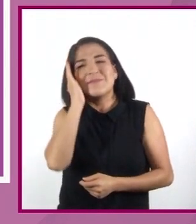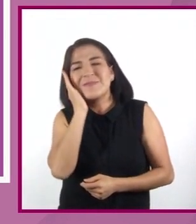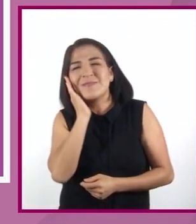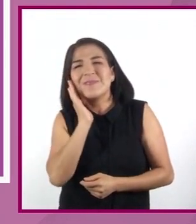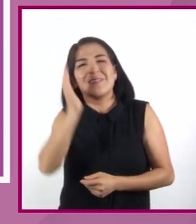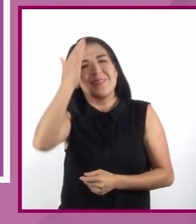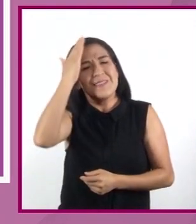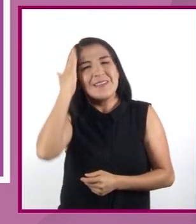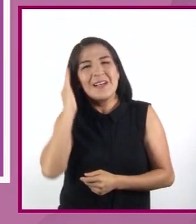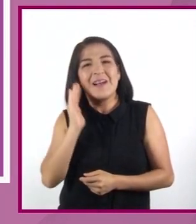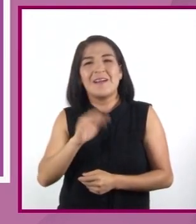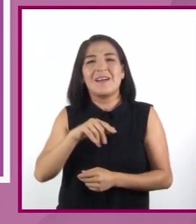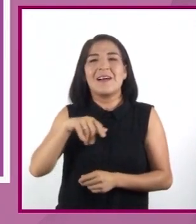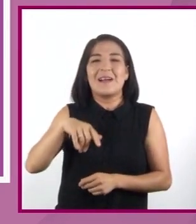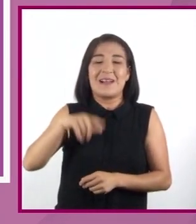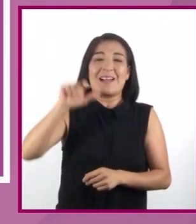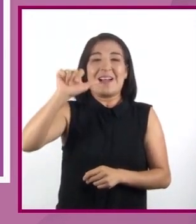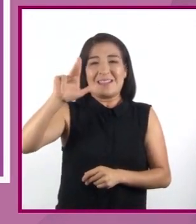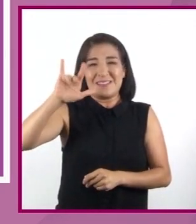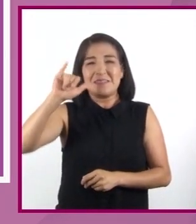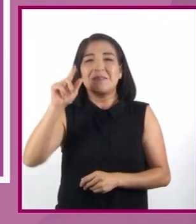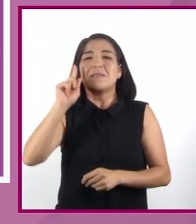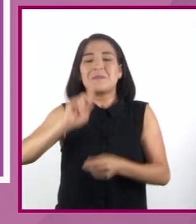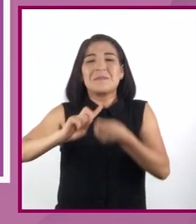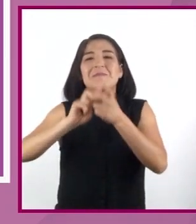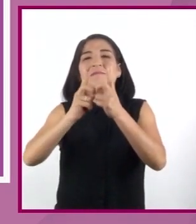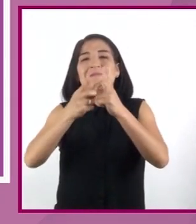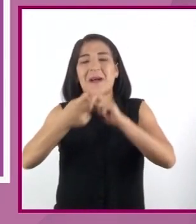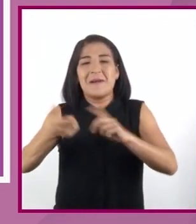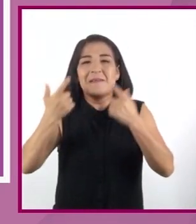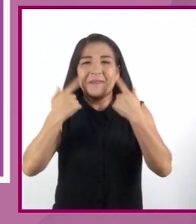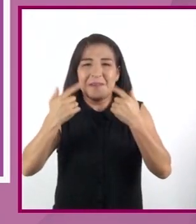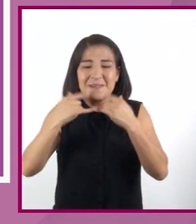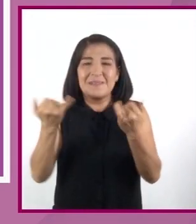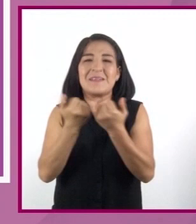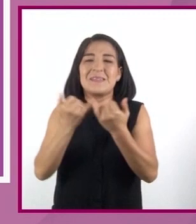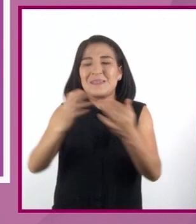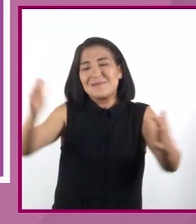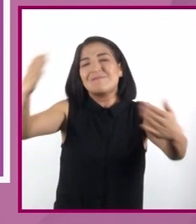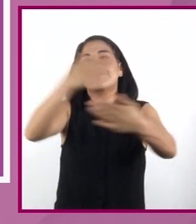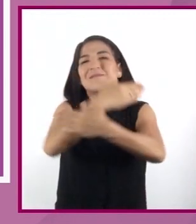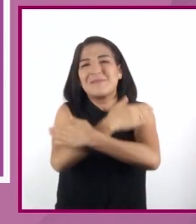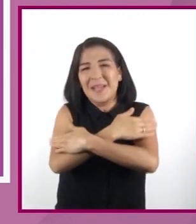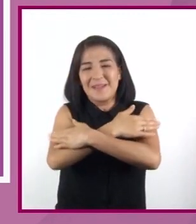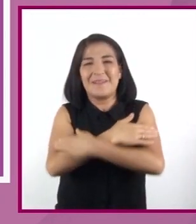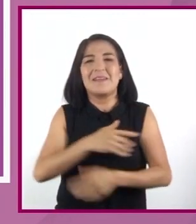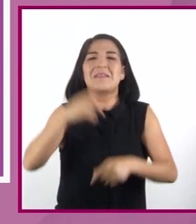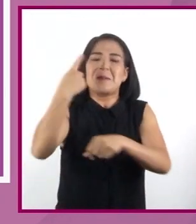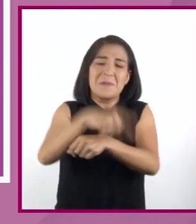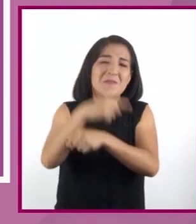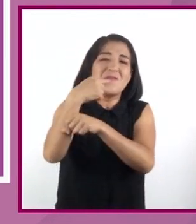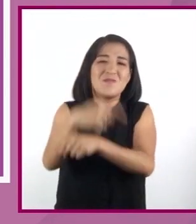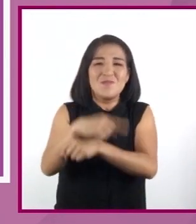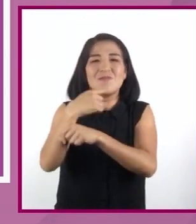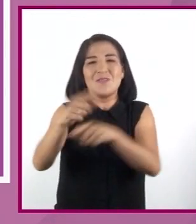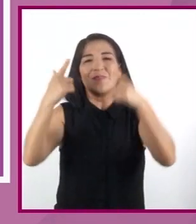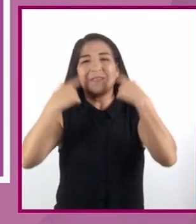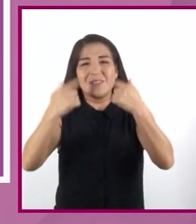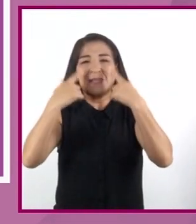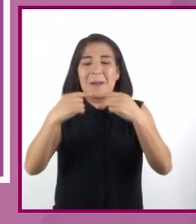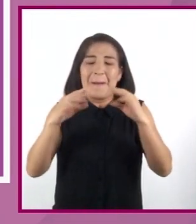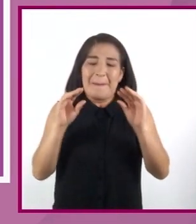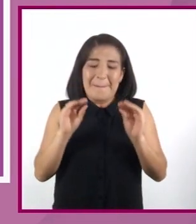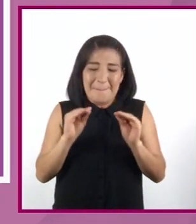cabeza y Alicia rompió enseguida en sollozos, echándole los brazos al cuello. Lloró largamente todo su espanto